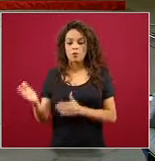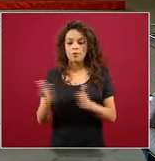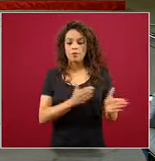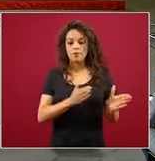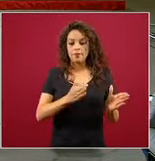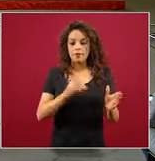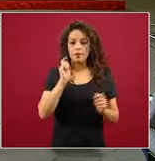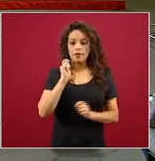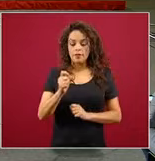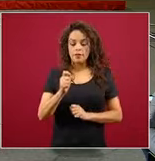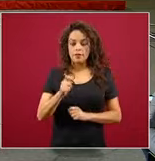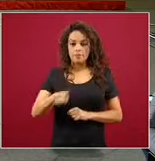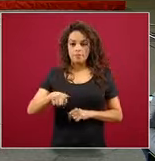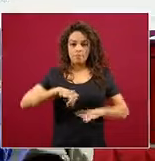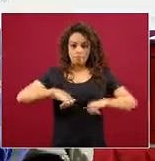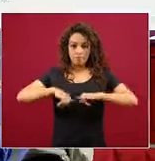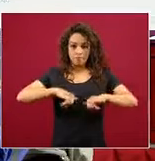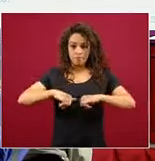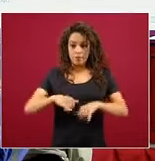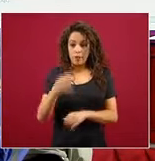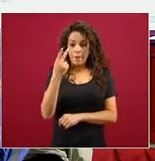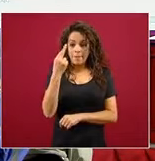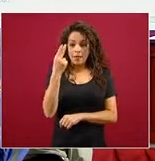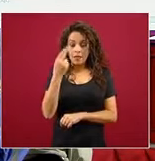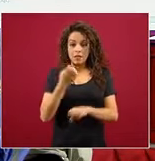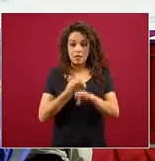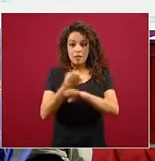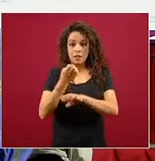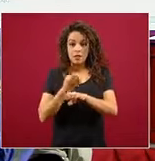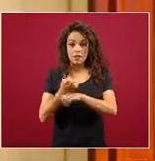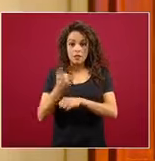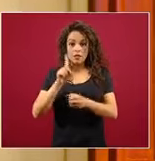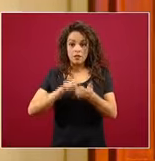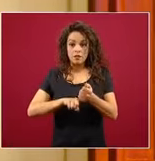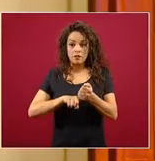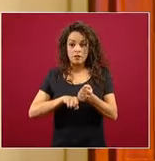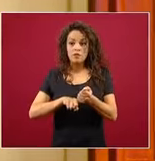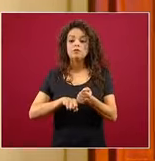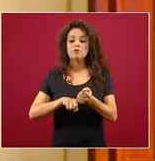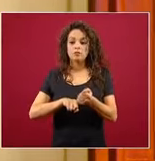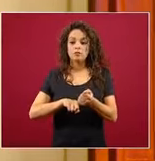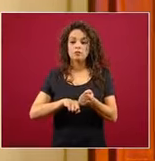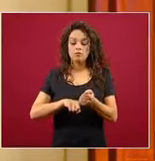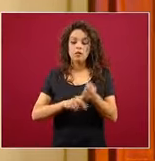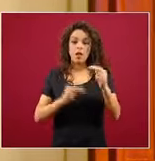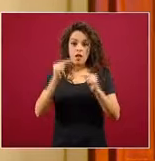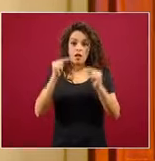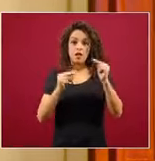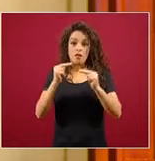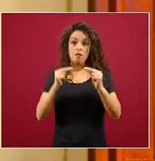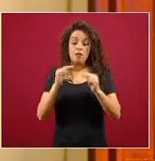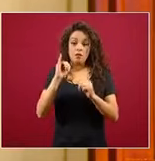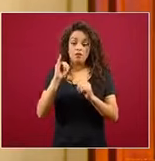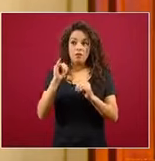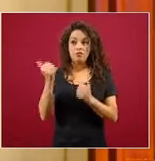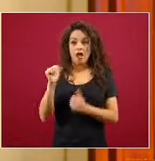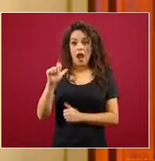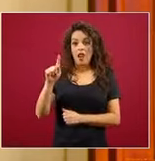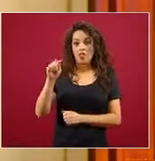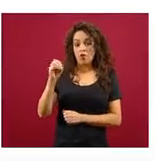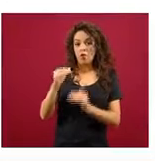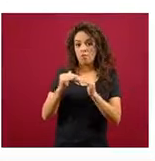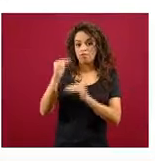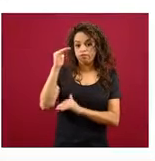son 25 estados que salen con el nivel de riesgo alto. También hay recomendaciones específicas para